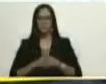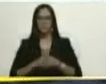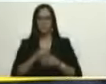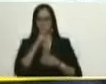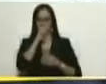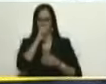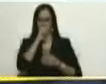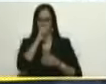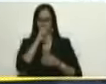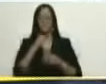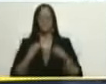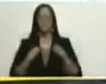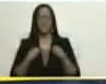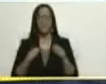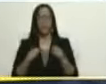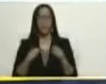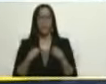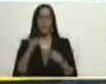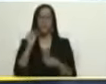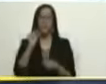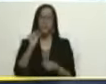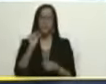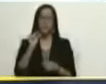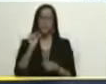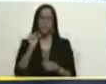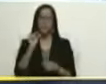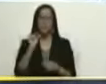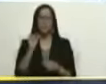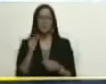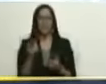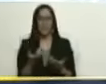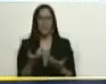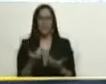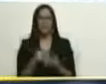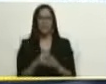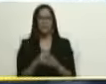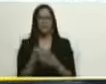vivimos un momento que ha indignado a nuestro pueblo.